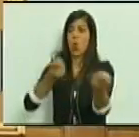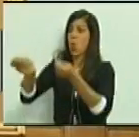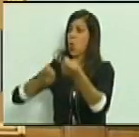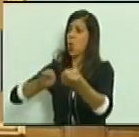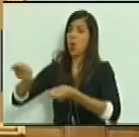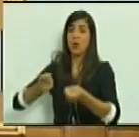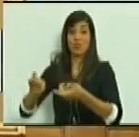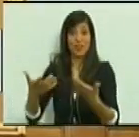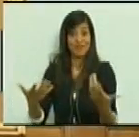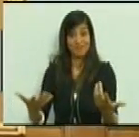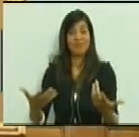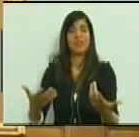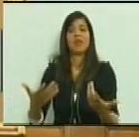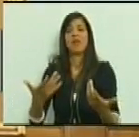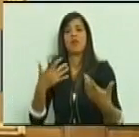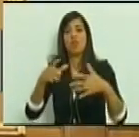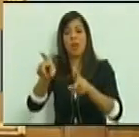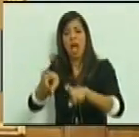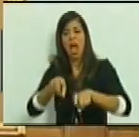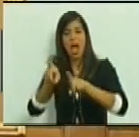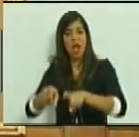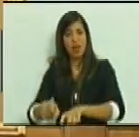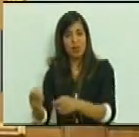para el tema agrícola.